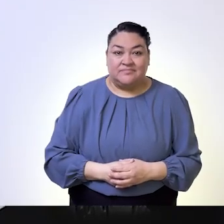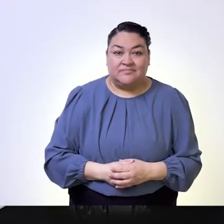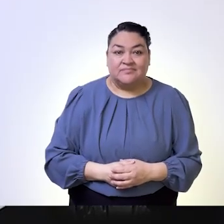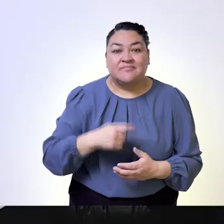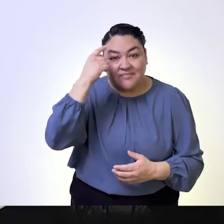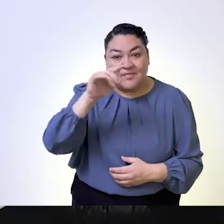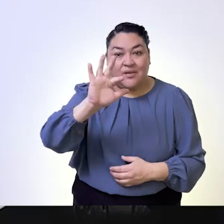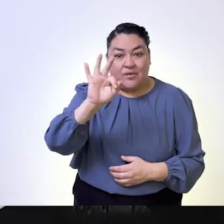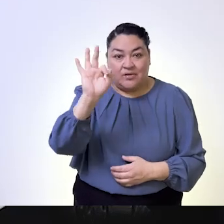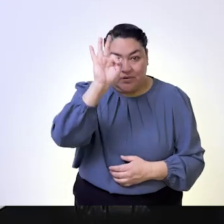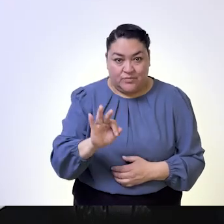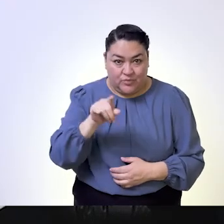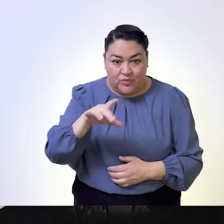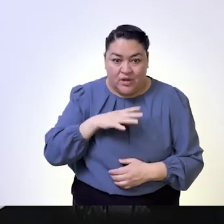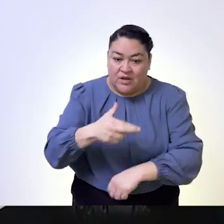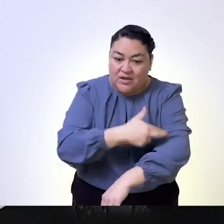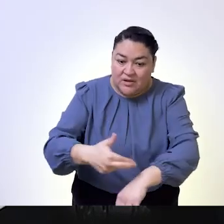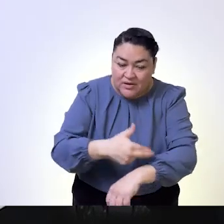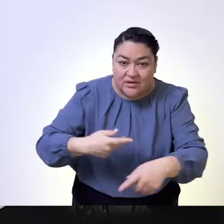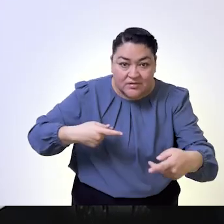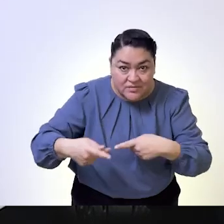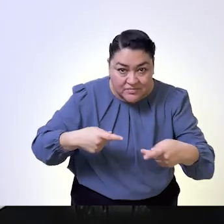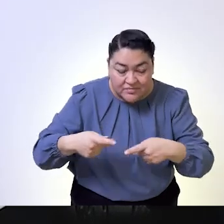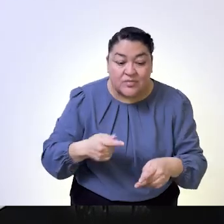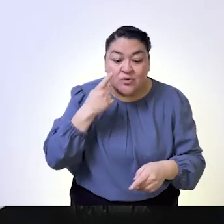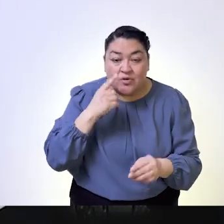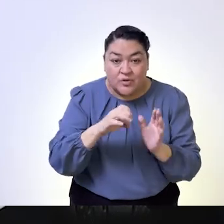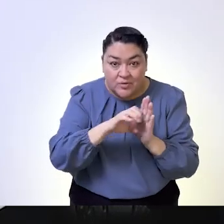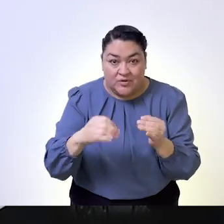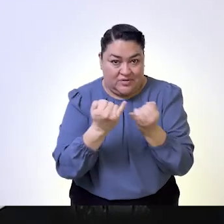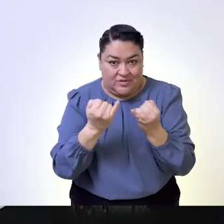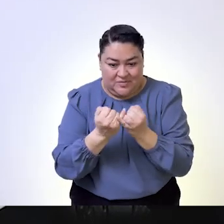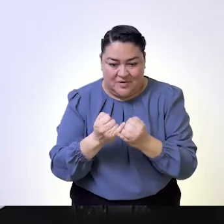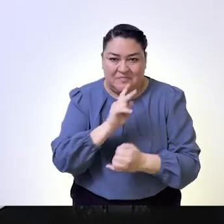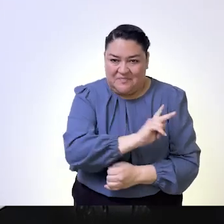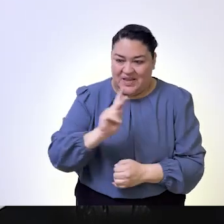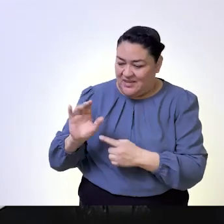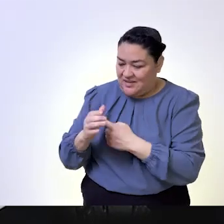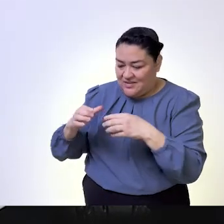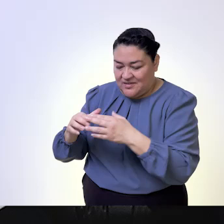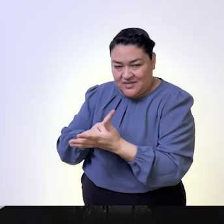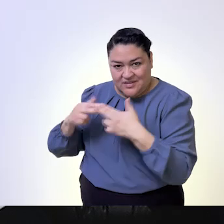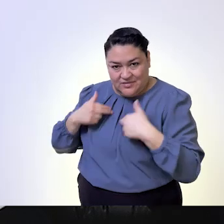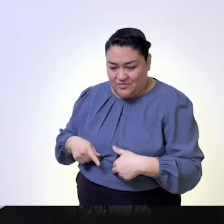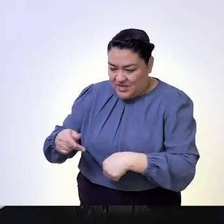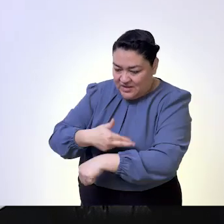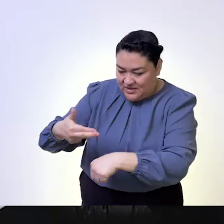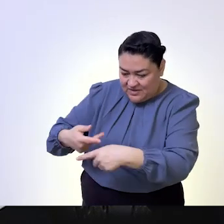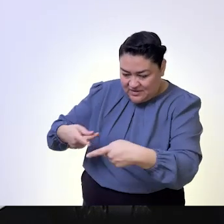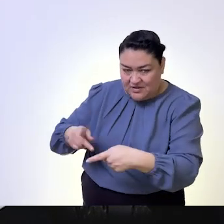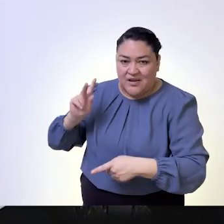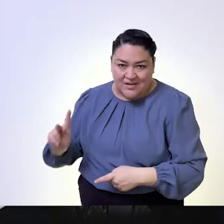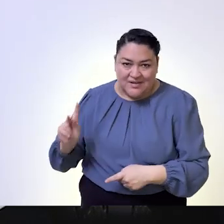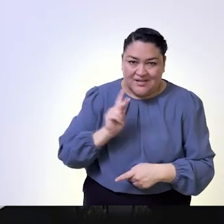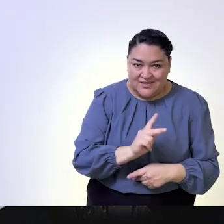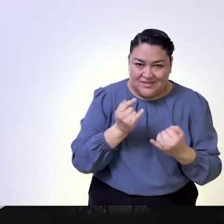contra autoridades, ahí no tendríamos problema porque se seguía un procedimiento tipo el que siguen las comisiones de derechos humanos, ¿no?